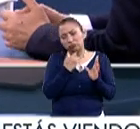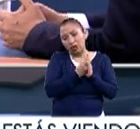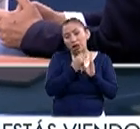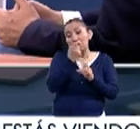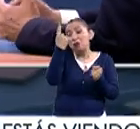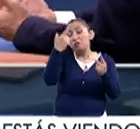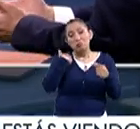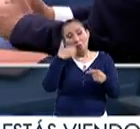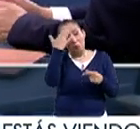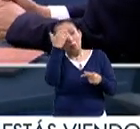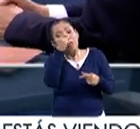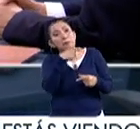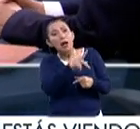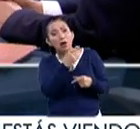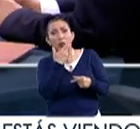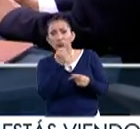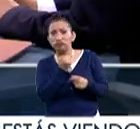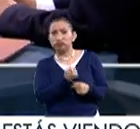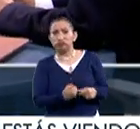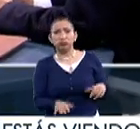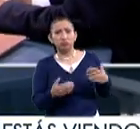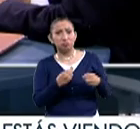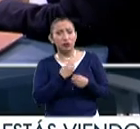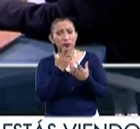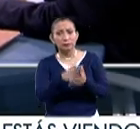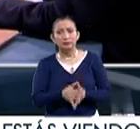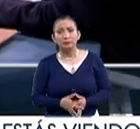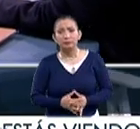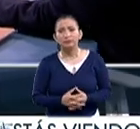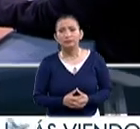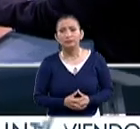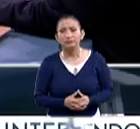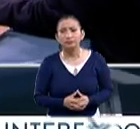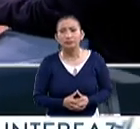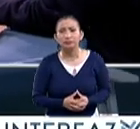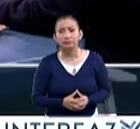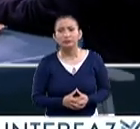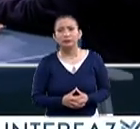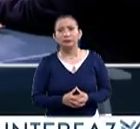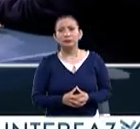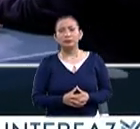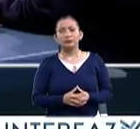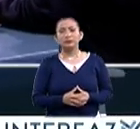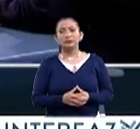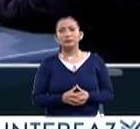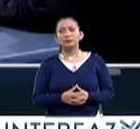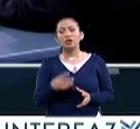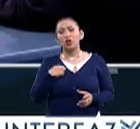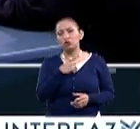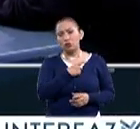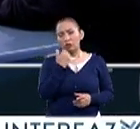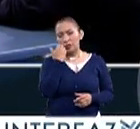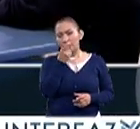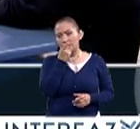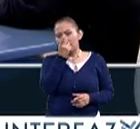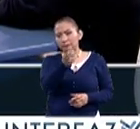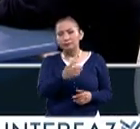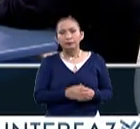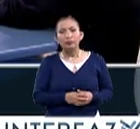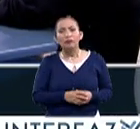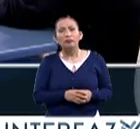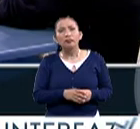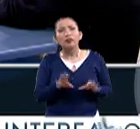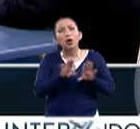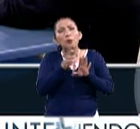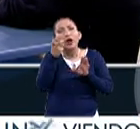para muchos, pero es un gran poeta. Sí, claro. Sí, adelante. No, yo solamente quería comentar cómo